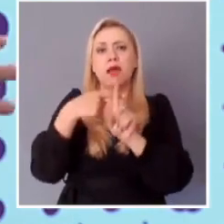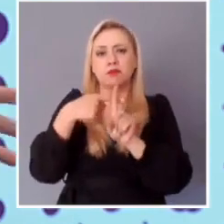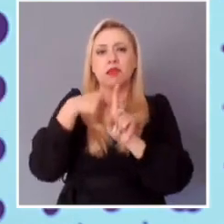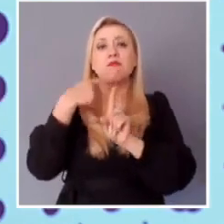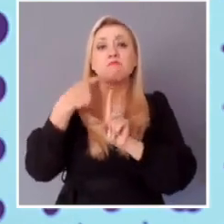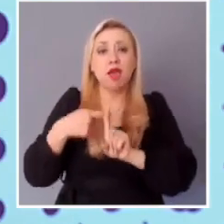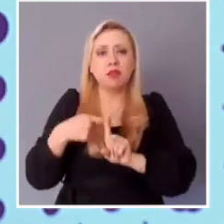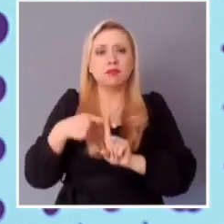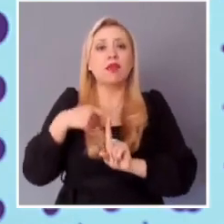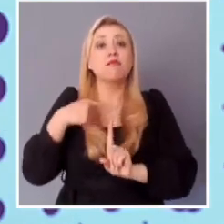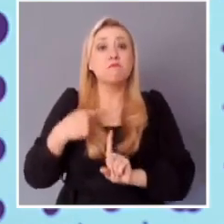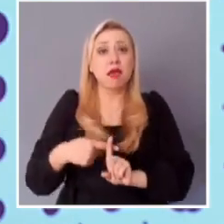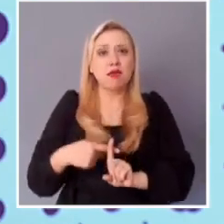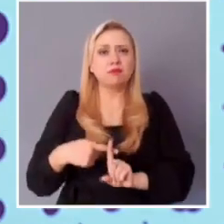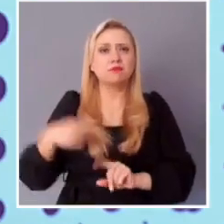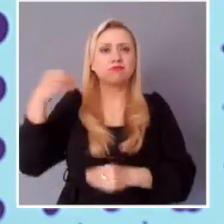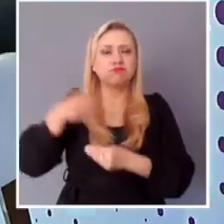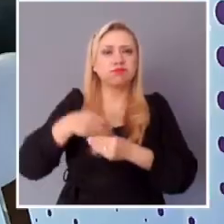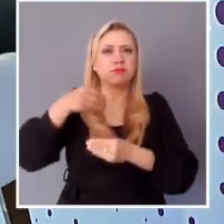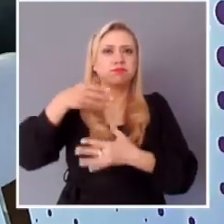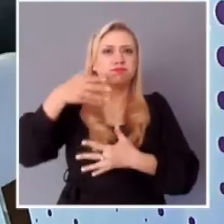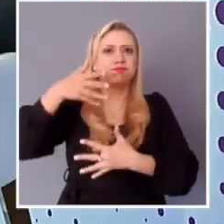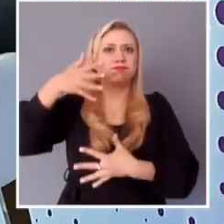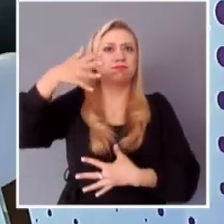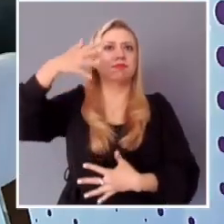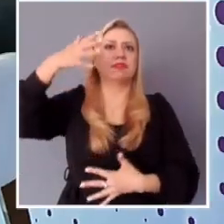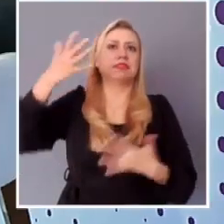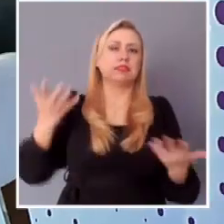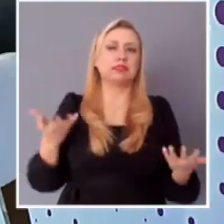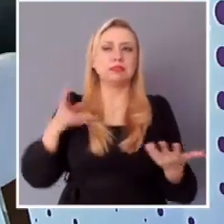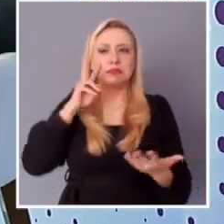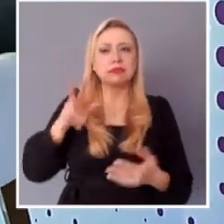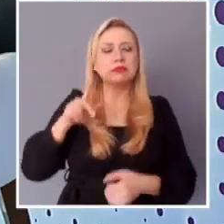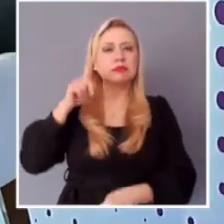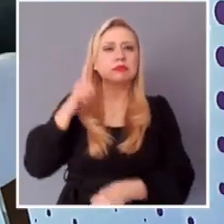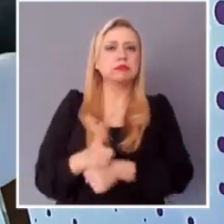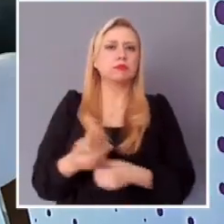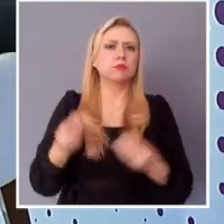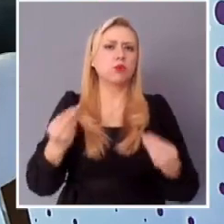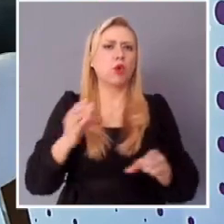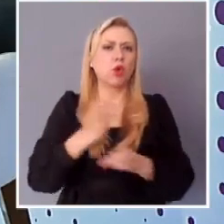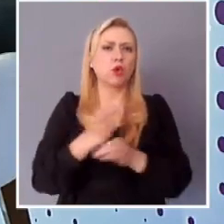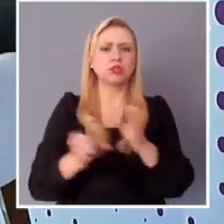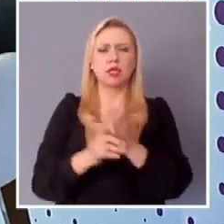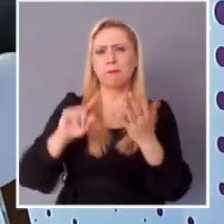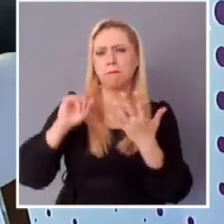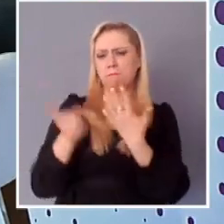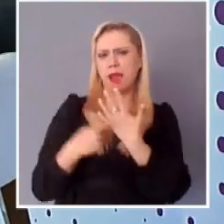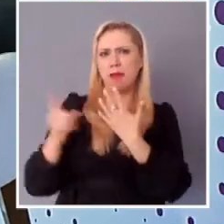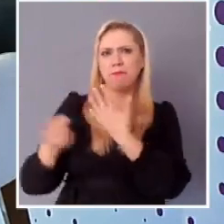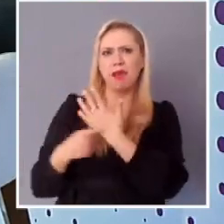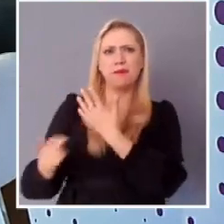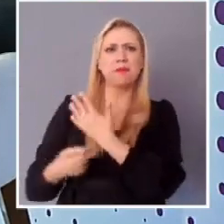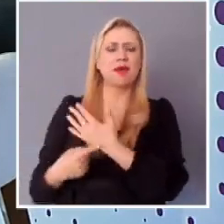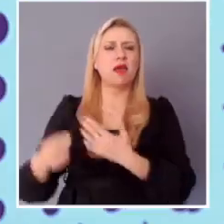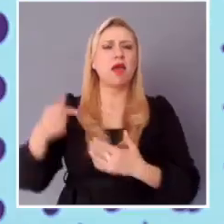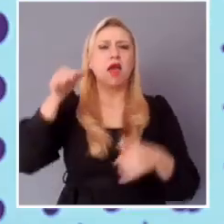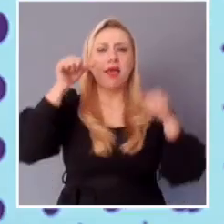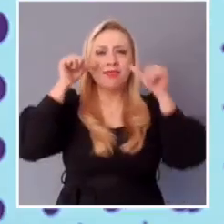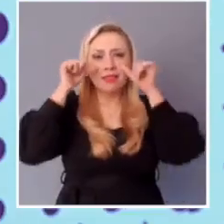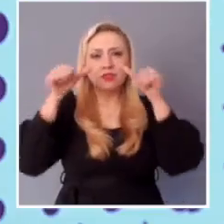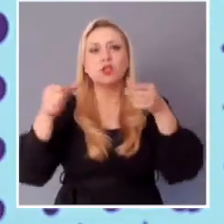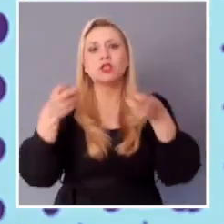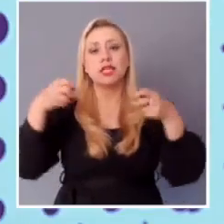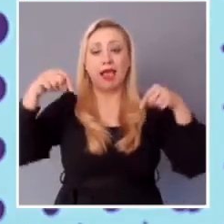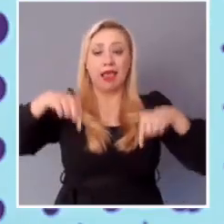va dirigido a este lado porque notamos también que ahí pues había muchísimas cosas que faltaban para la atención hacia nosotras. Entonces, en